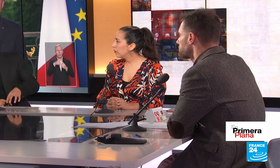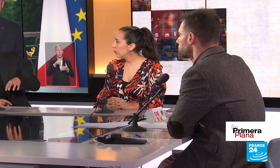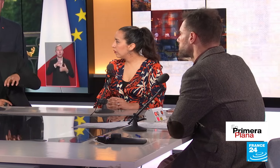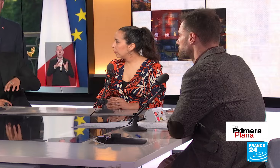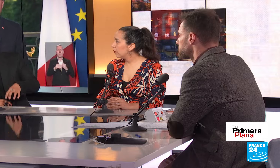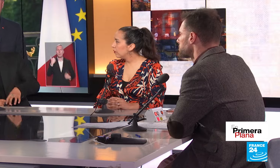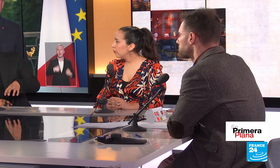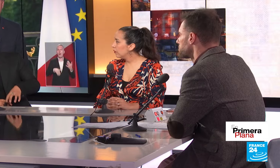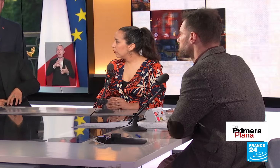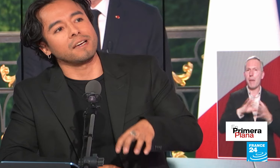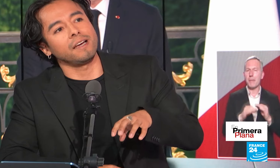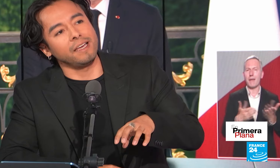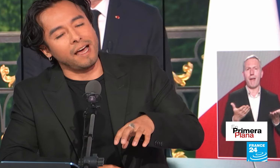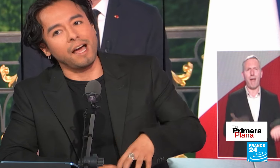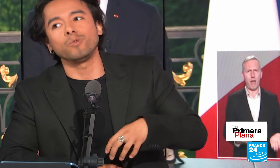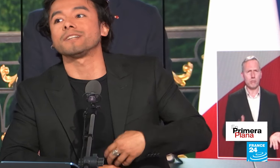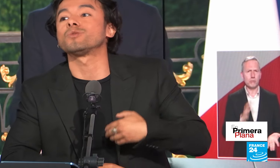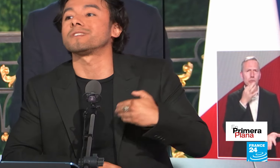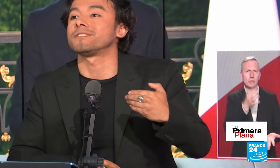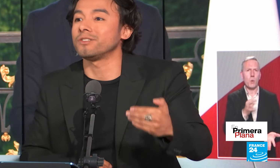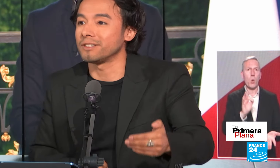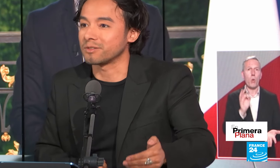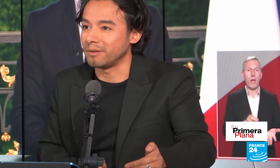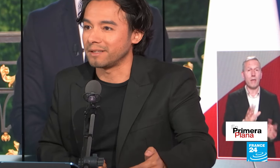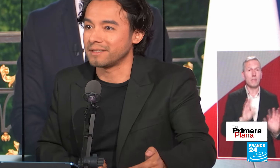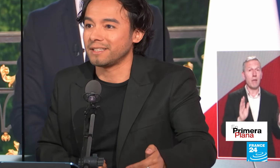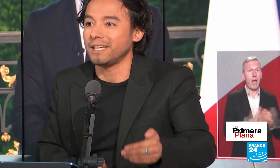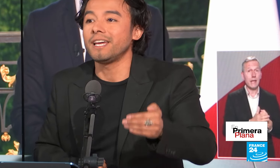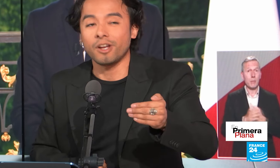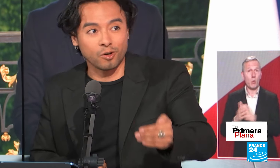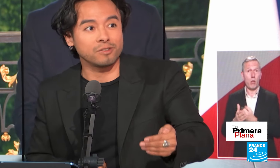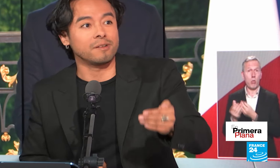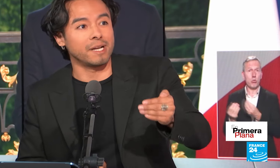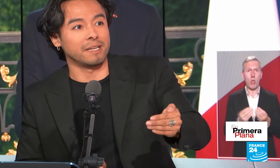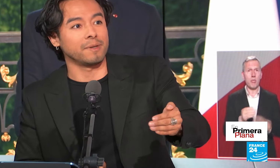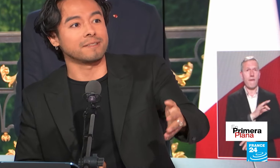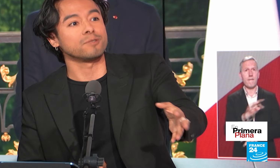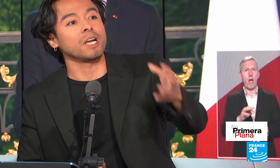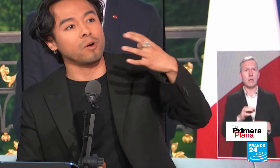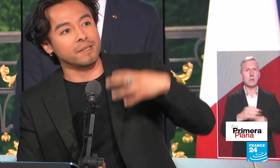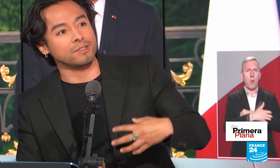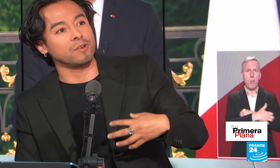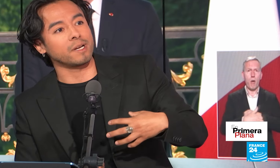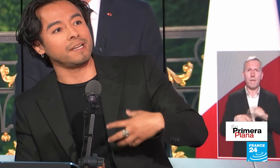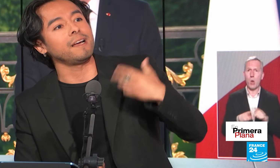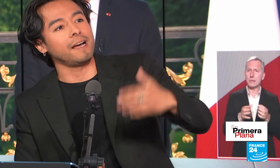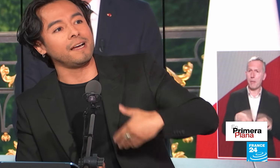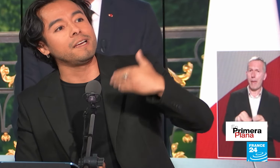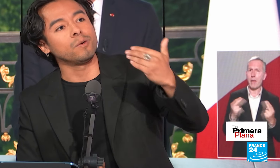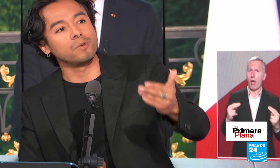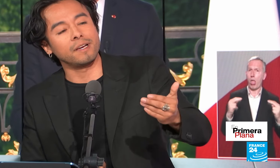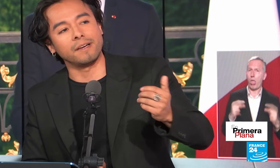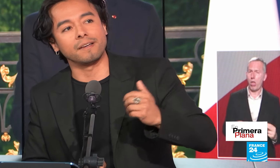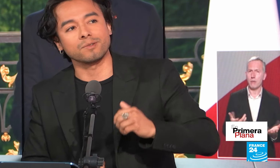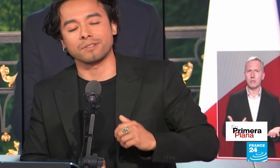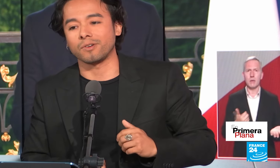con extrema derecha a una sucesión en 2027 con Marí le pen es decir una cohabitación con bardela a